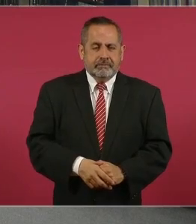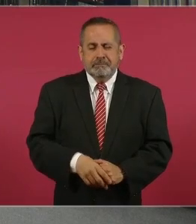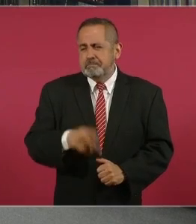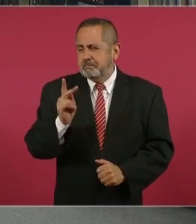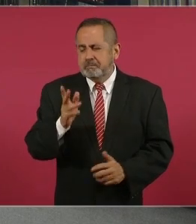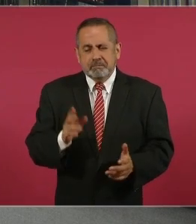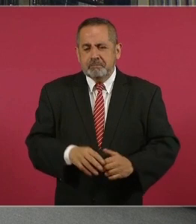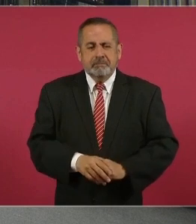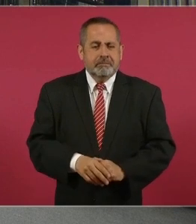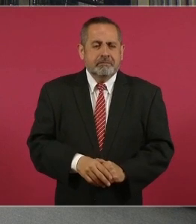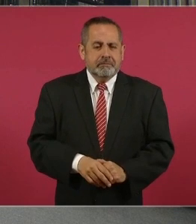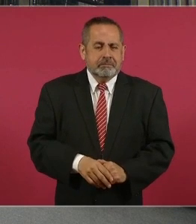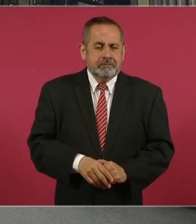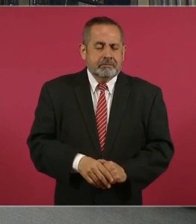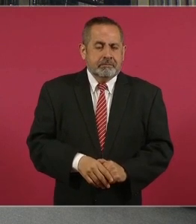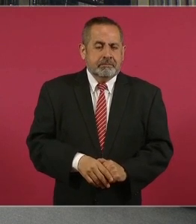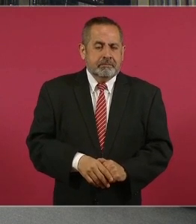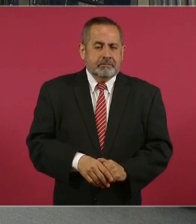Pero